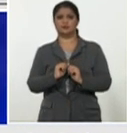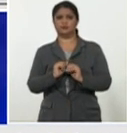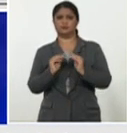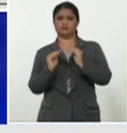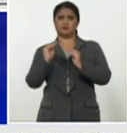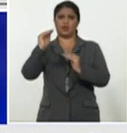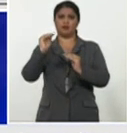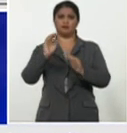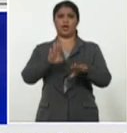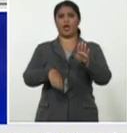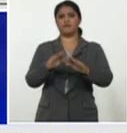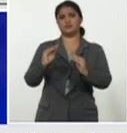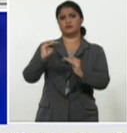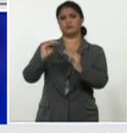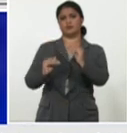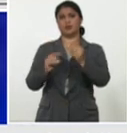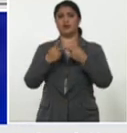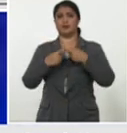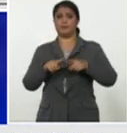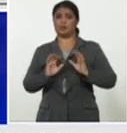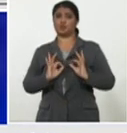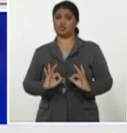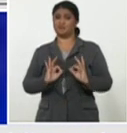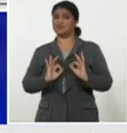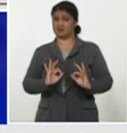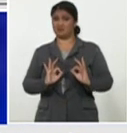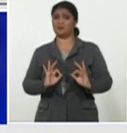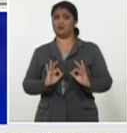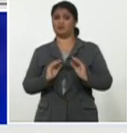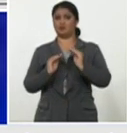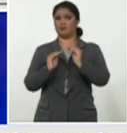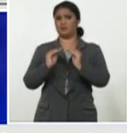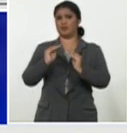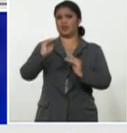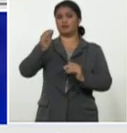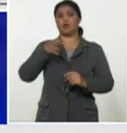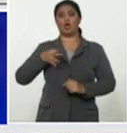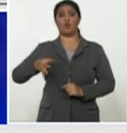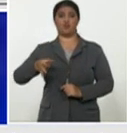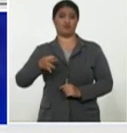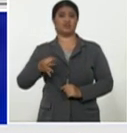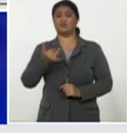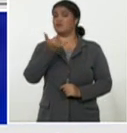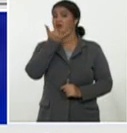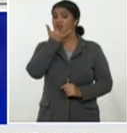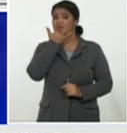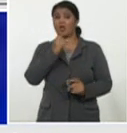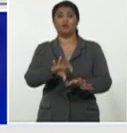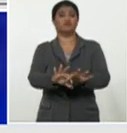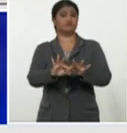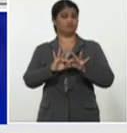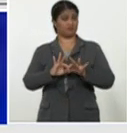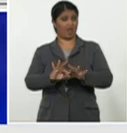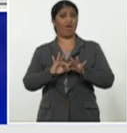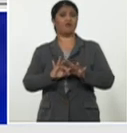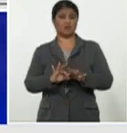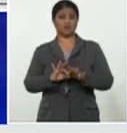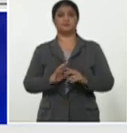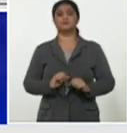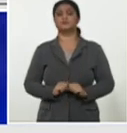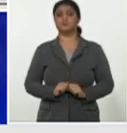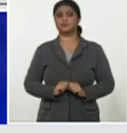con un incremento. Y los municipios que más afectación tienen, pues Bejucal,